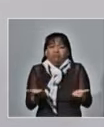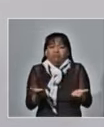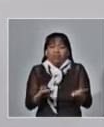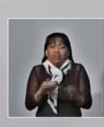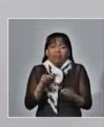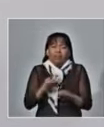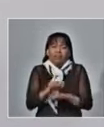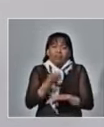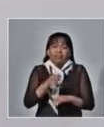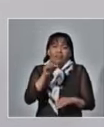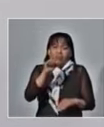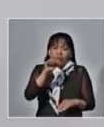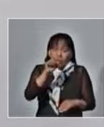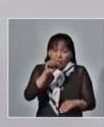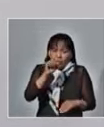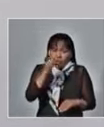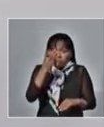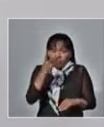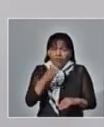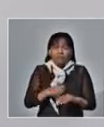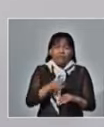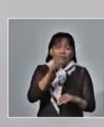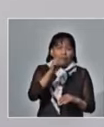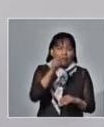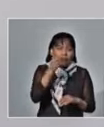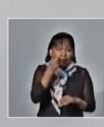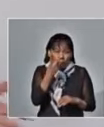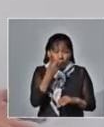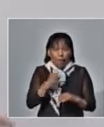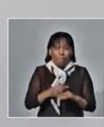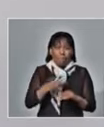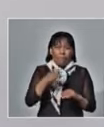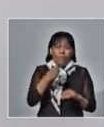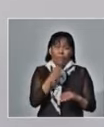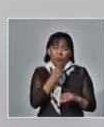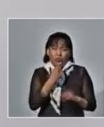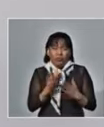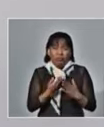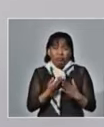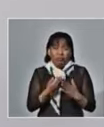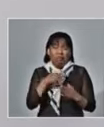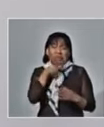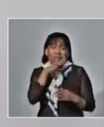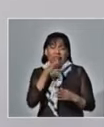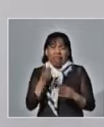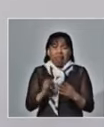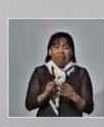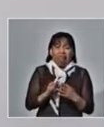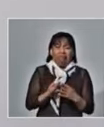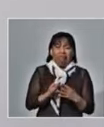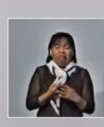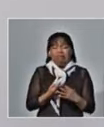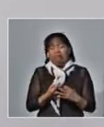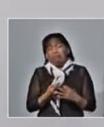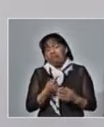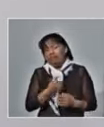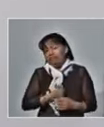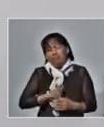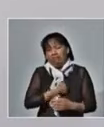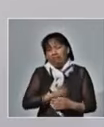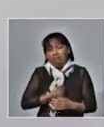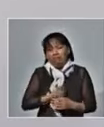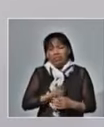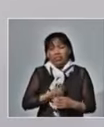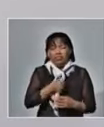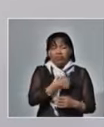estado 23 de 32 en número de policías. Y en cuanto a corrupción, pues es lamentable lo que vivimos